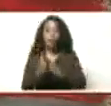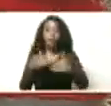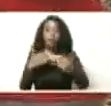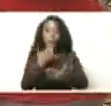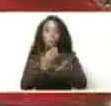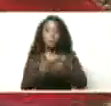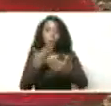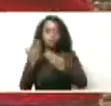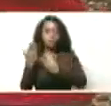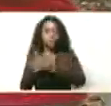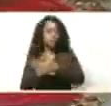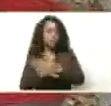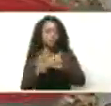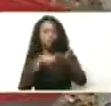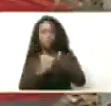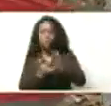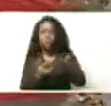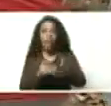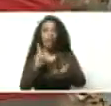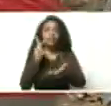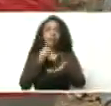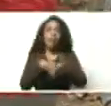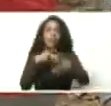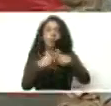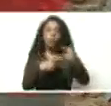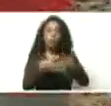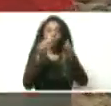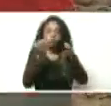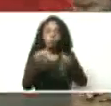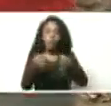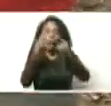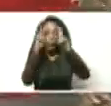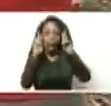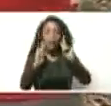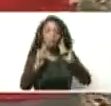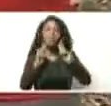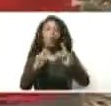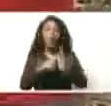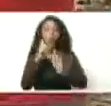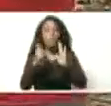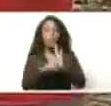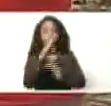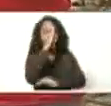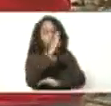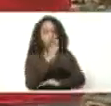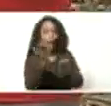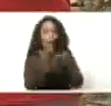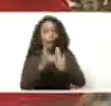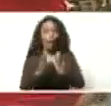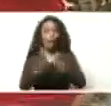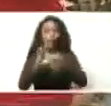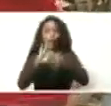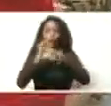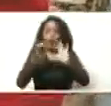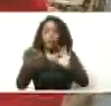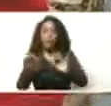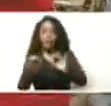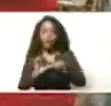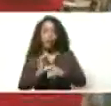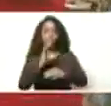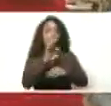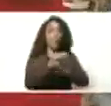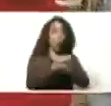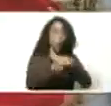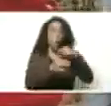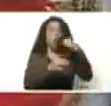permite esto mí de que llegue la producción de calidad que llegue la producción directamente a la escuela nos evitamos la cadena de intermediarios y